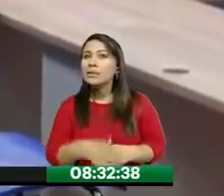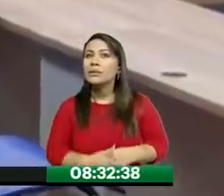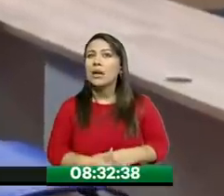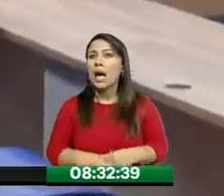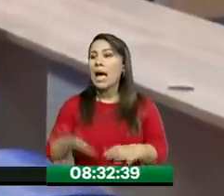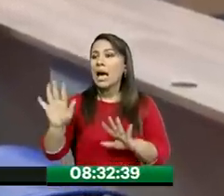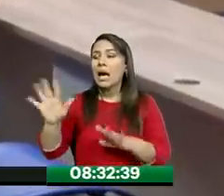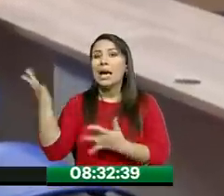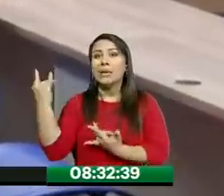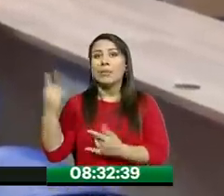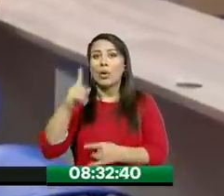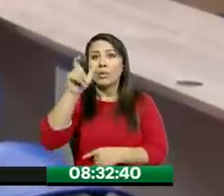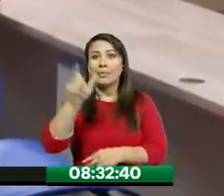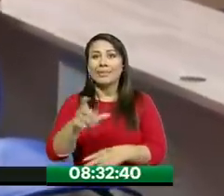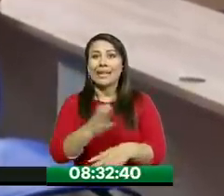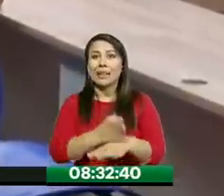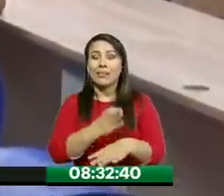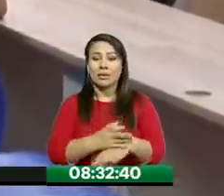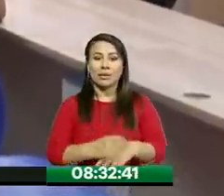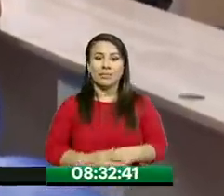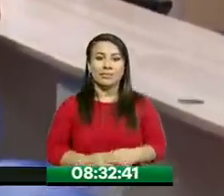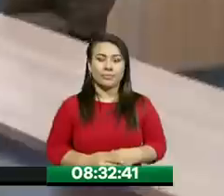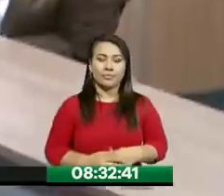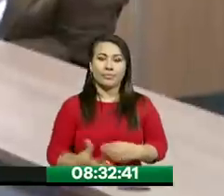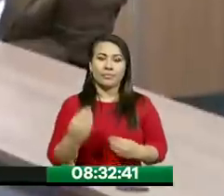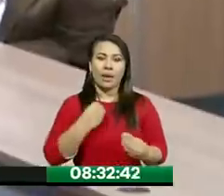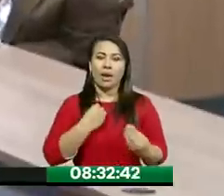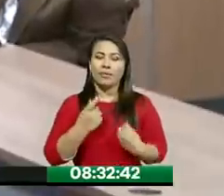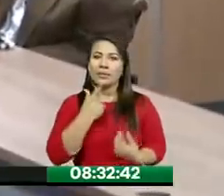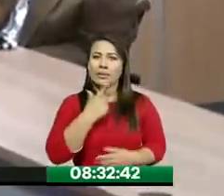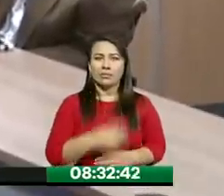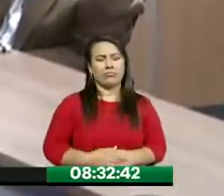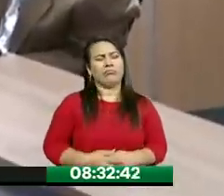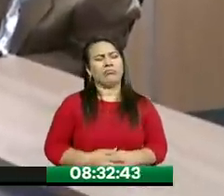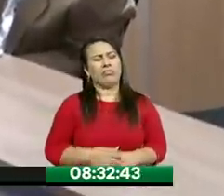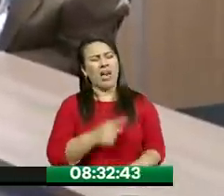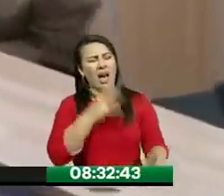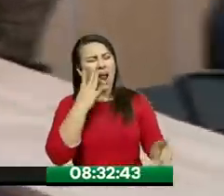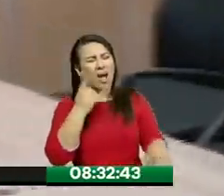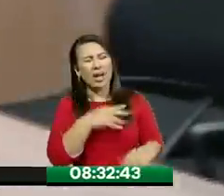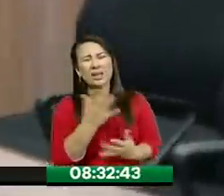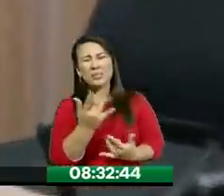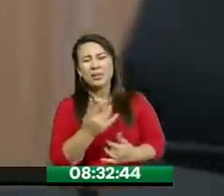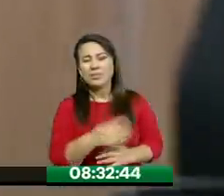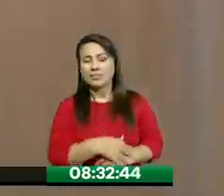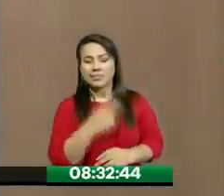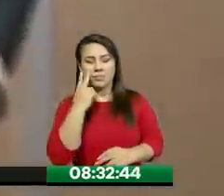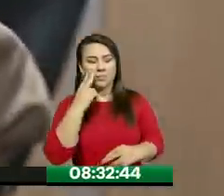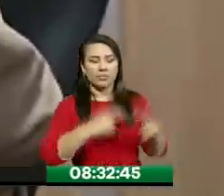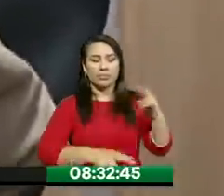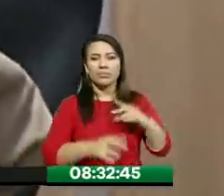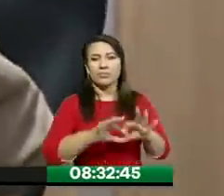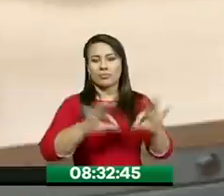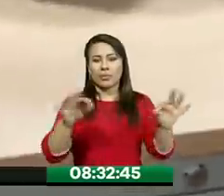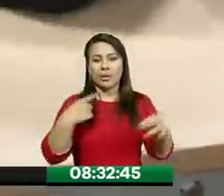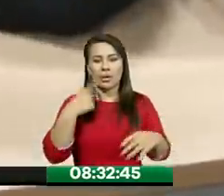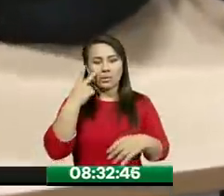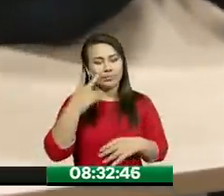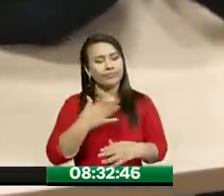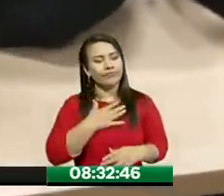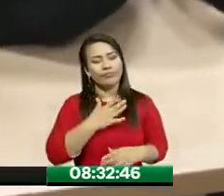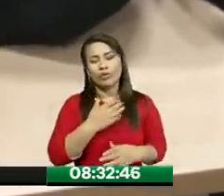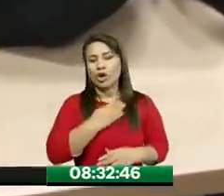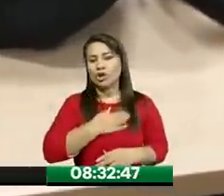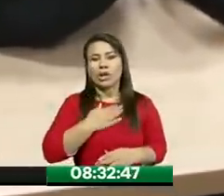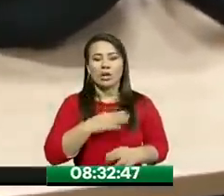avanzando las unidades con la respectiva documentación, los conductores y las cooperativas de los taxis y de los buses que transportan